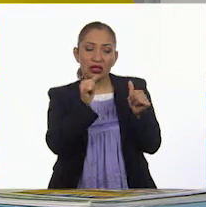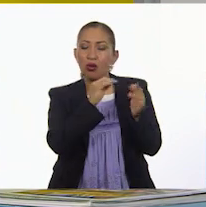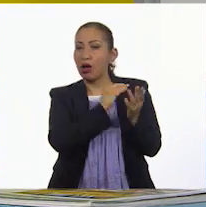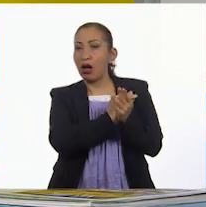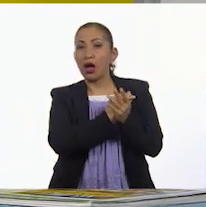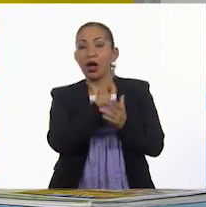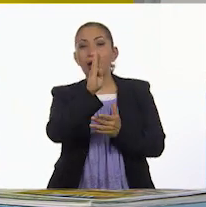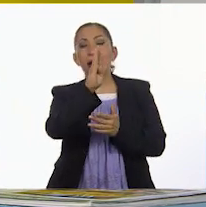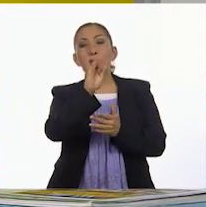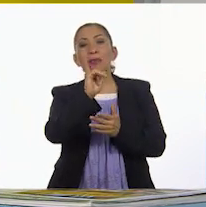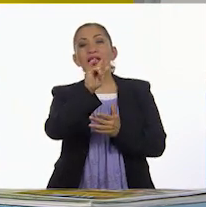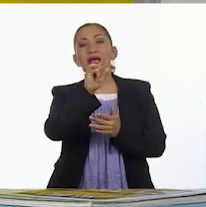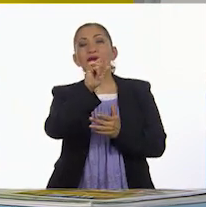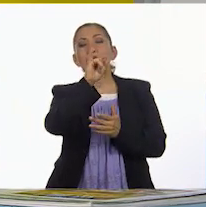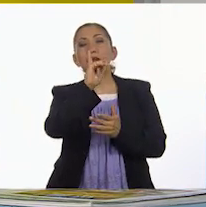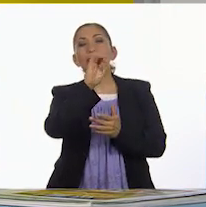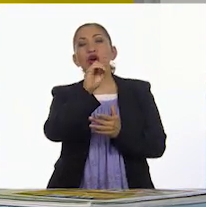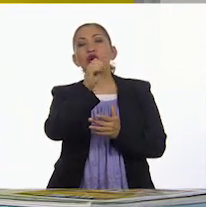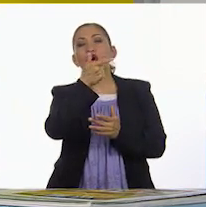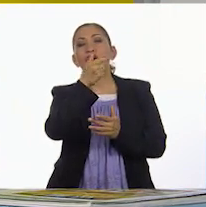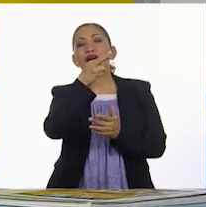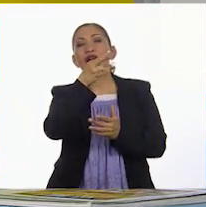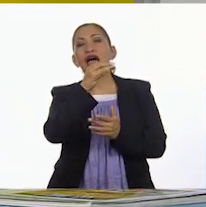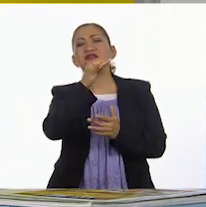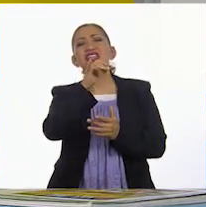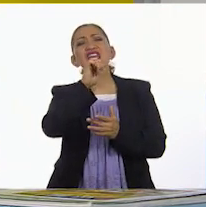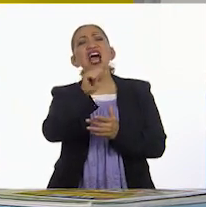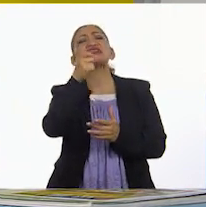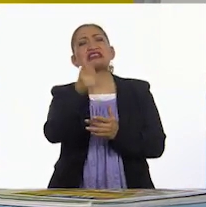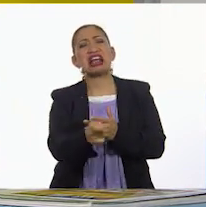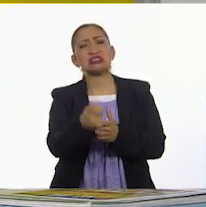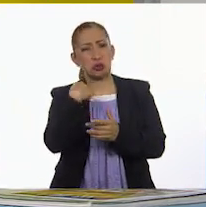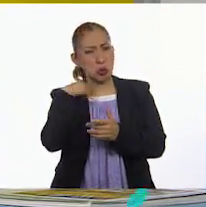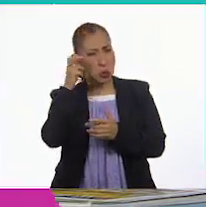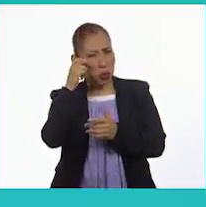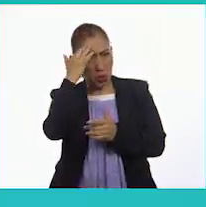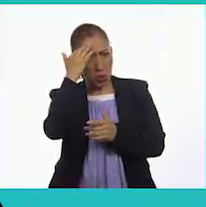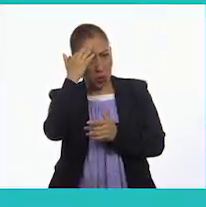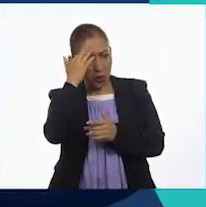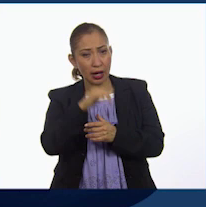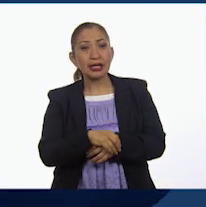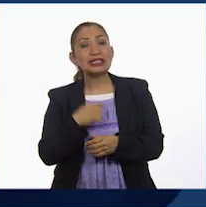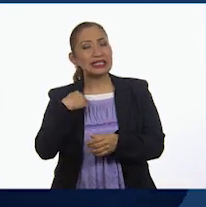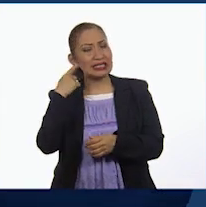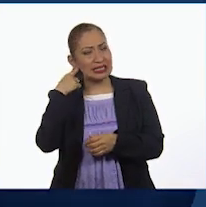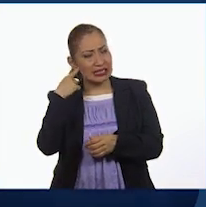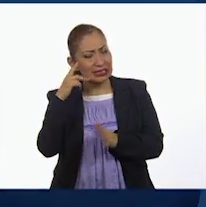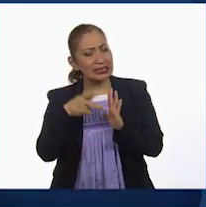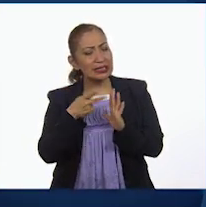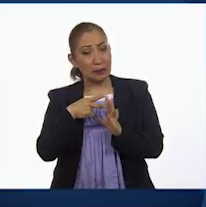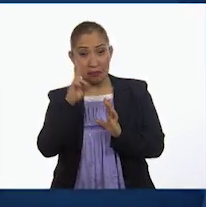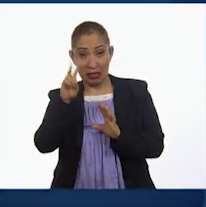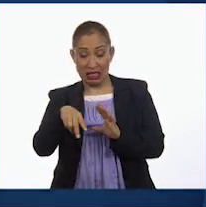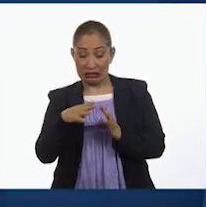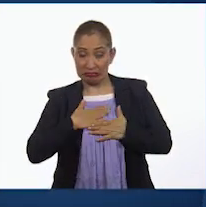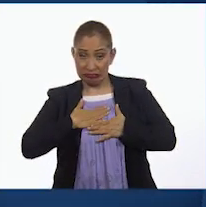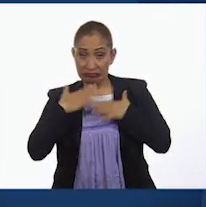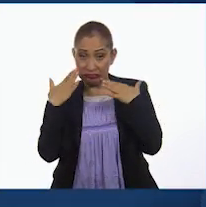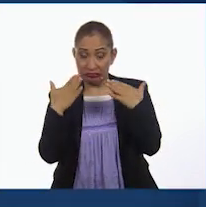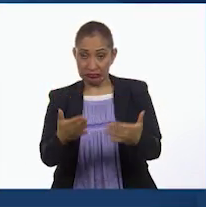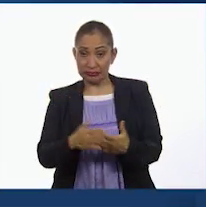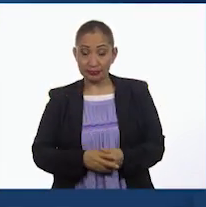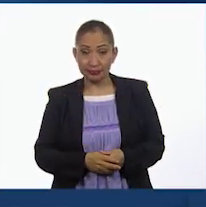atención: bibliografía. ¿Tú la has escuchado alguna vez, María? Sí, la he escuchado y he de confesar